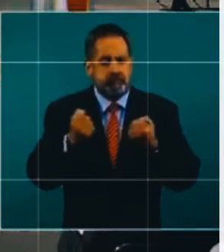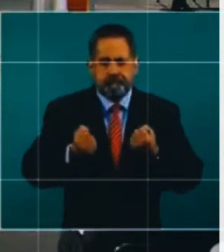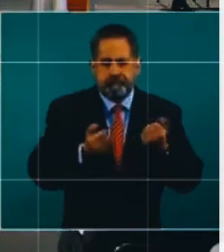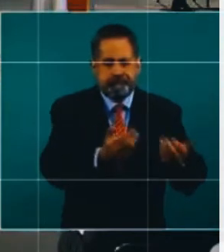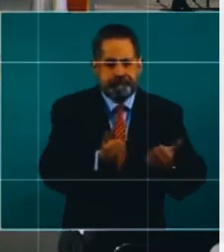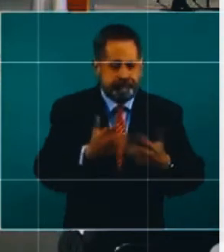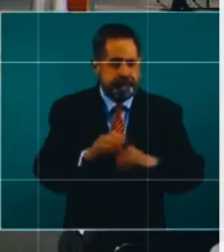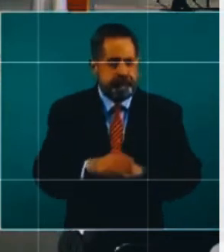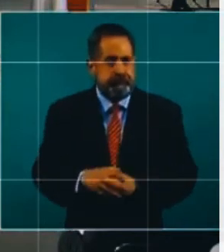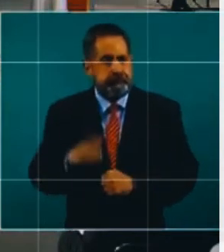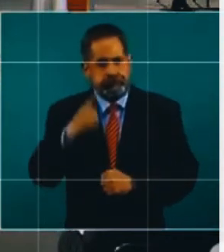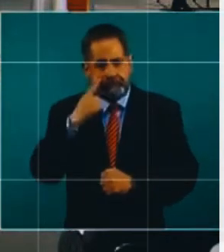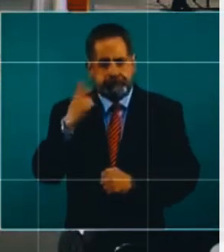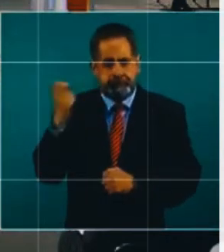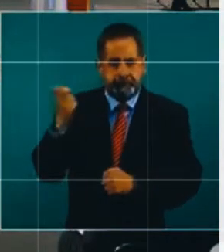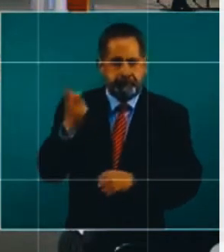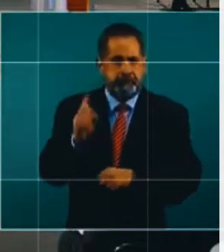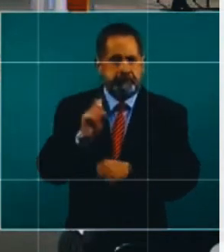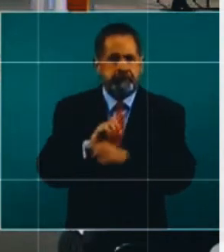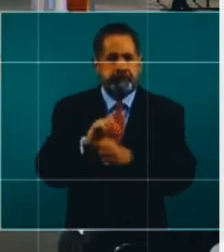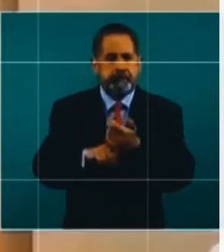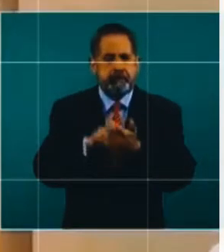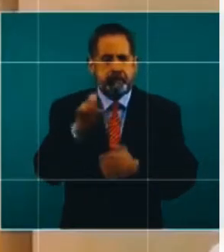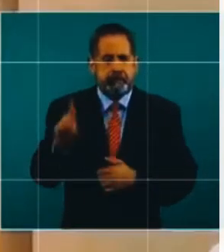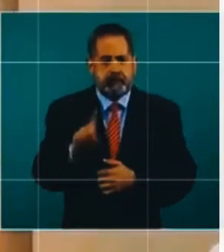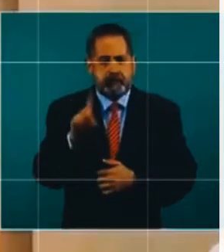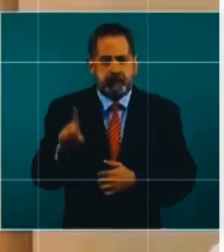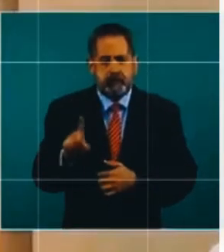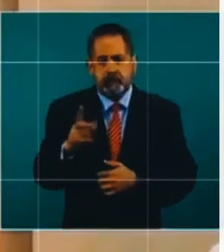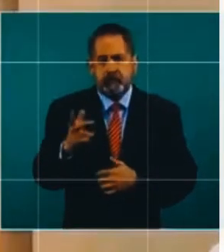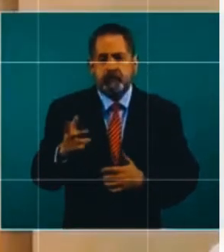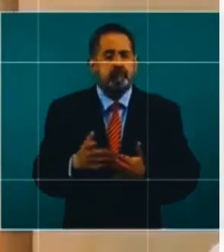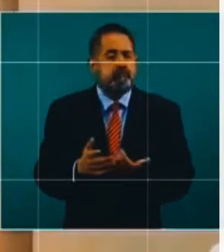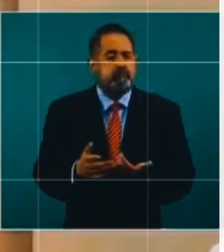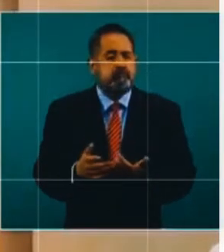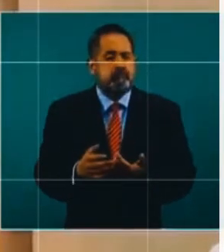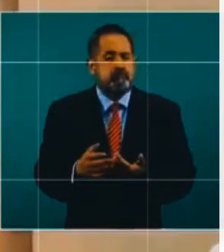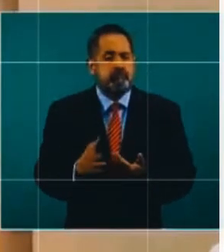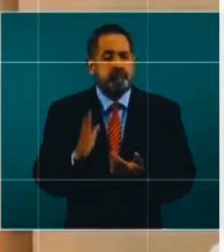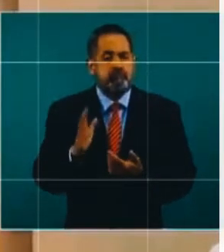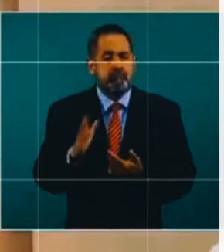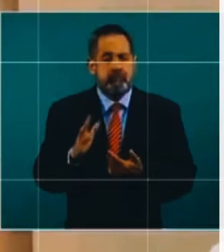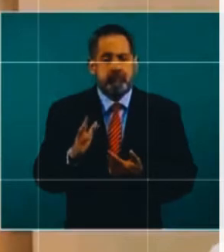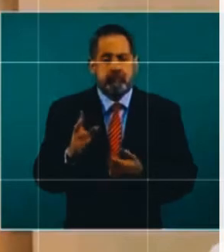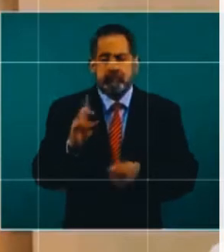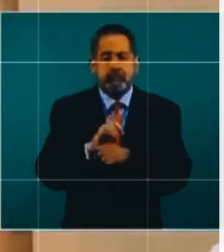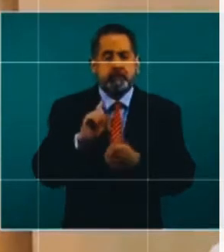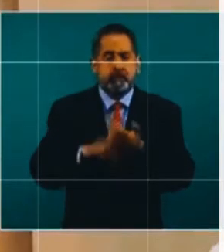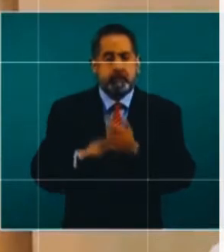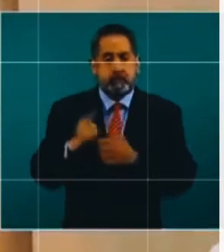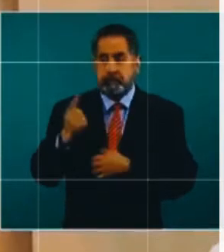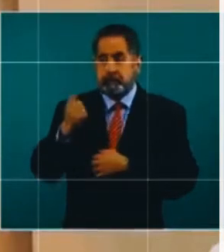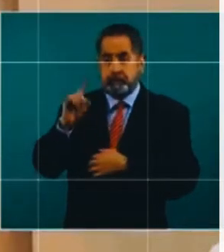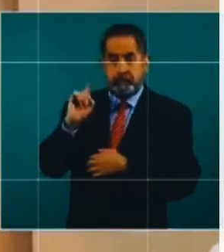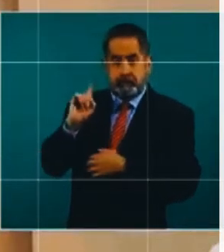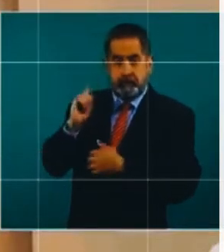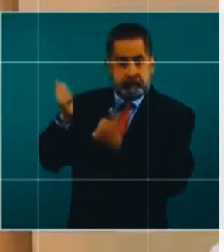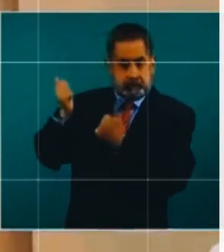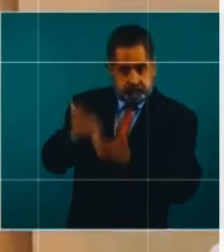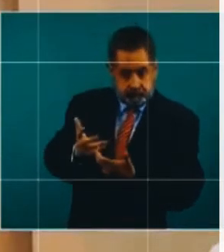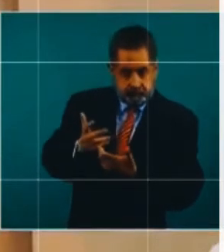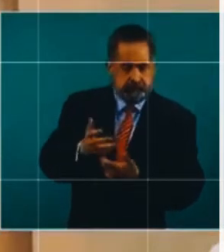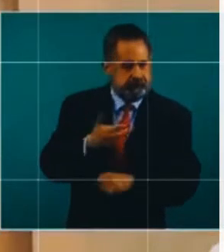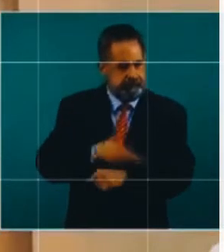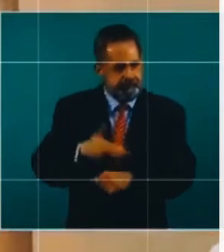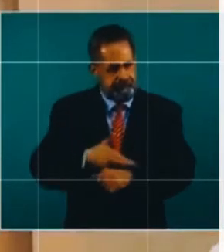es lo que realizamos el día domingo con lo que había arribado el día primero aquí a la Ciudad de